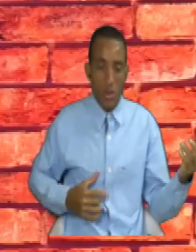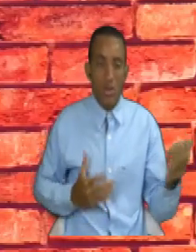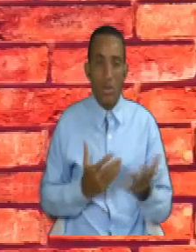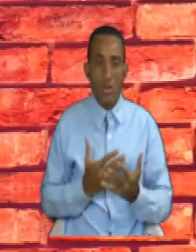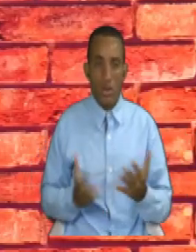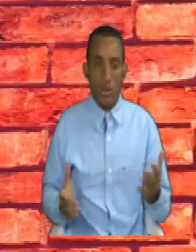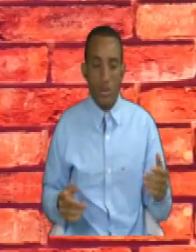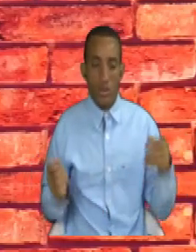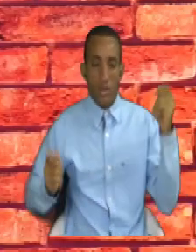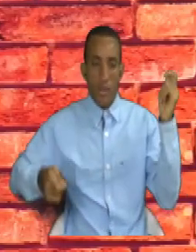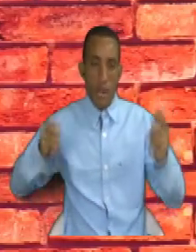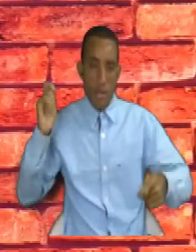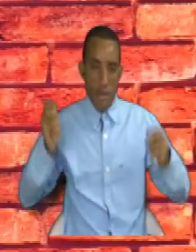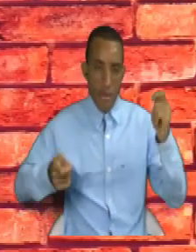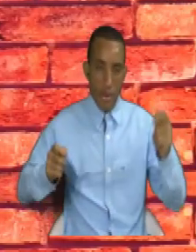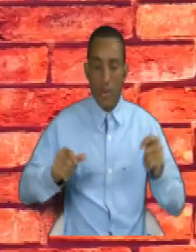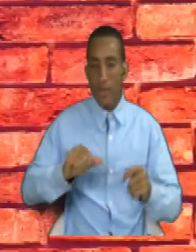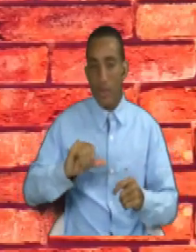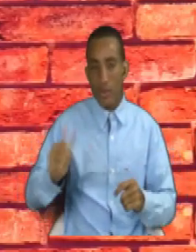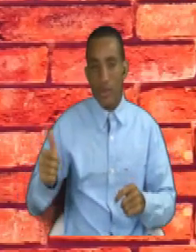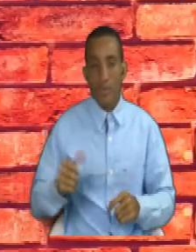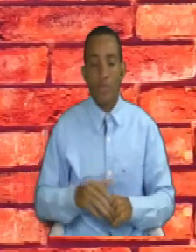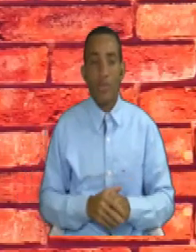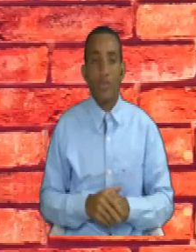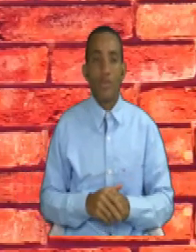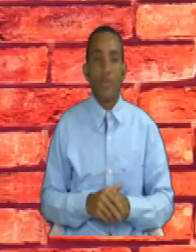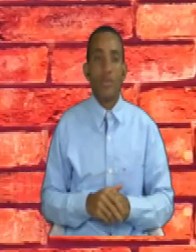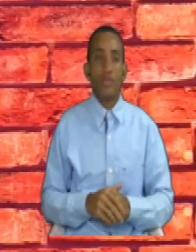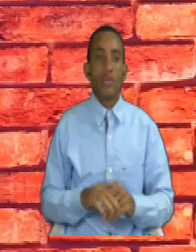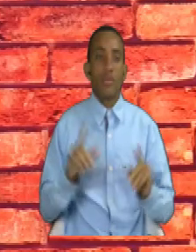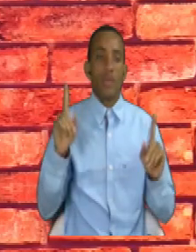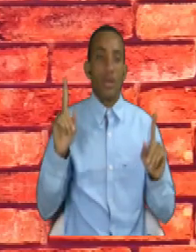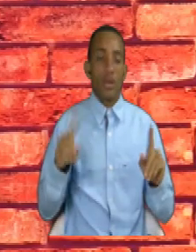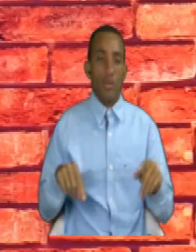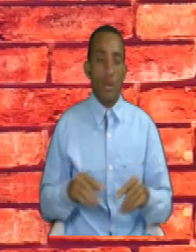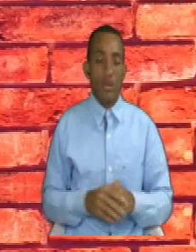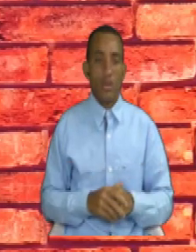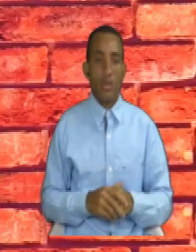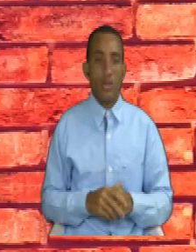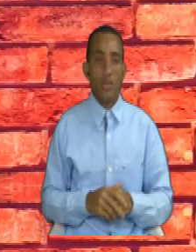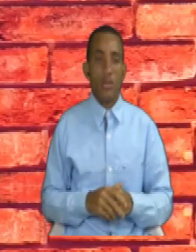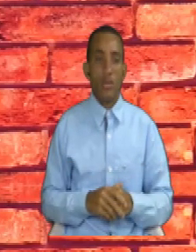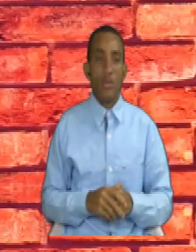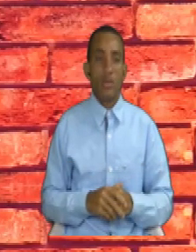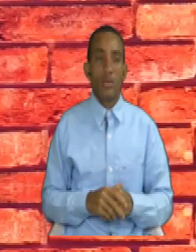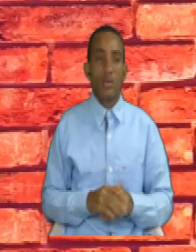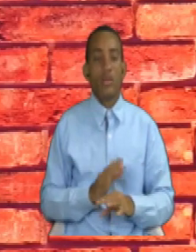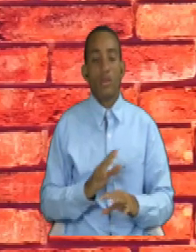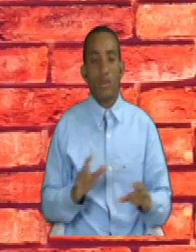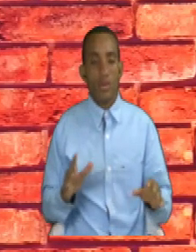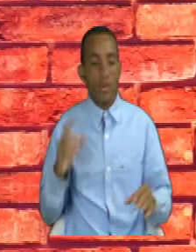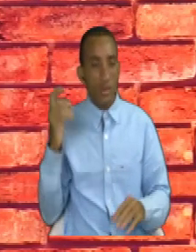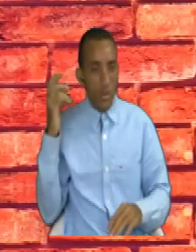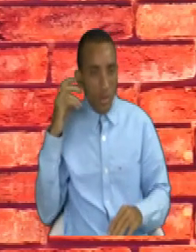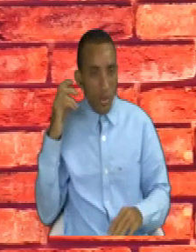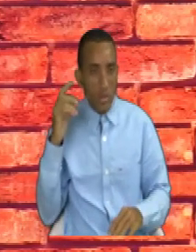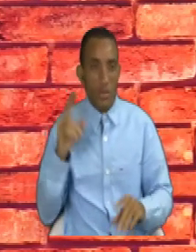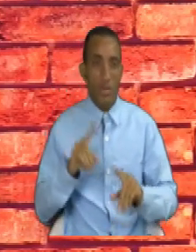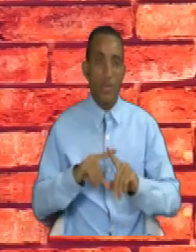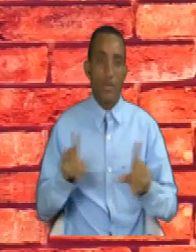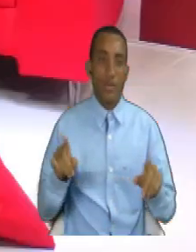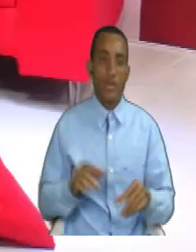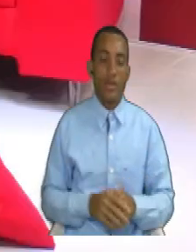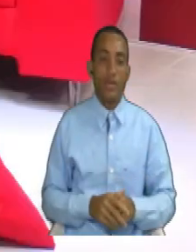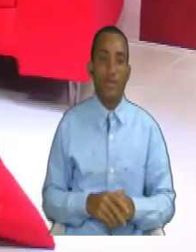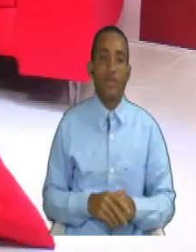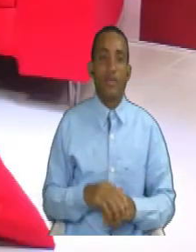de batería y otros instrumentos pues hechos en el estudio que le dan pues un sonido diferente. Y ahora yo le apuesto a usted que Dairo se